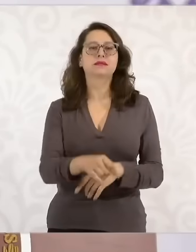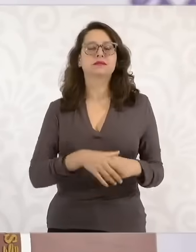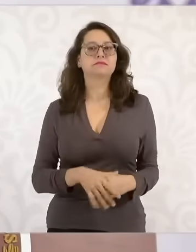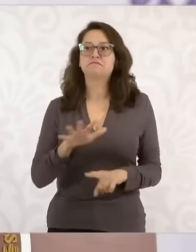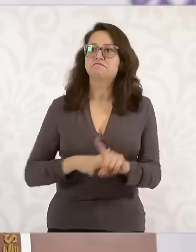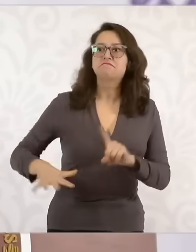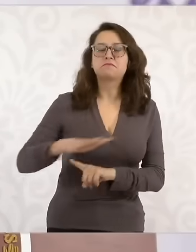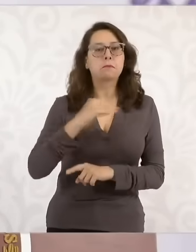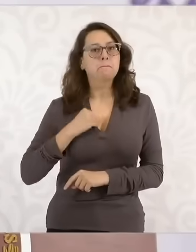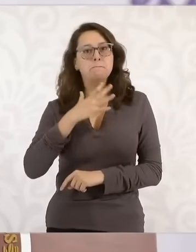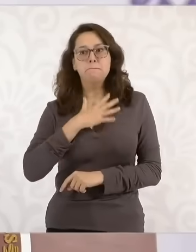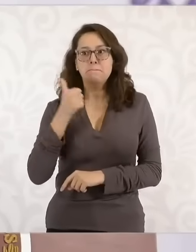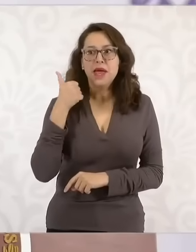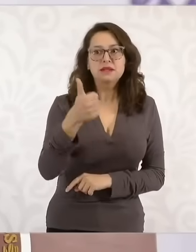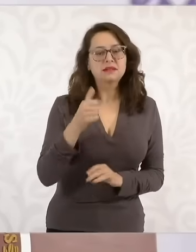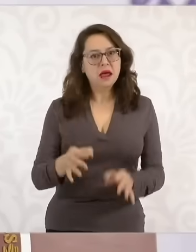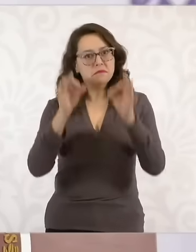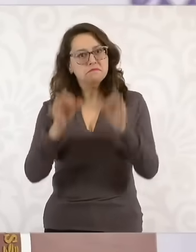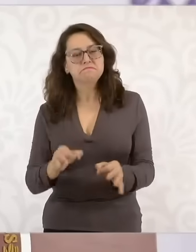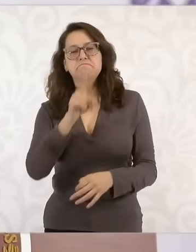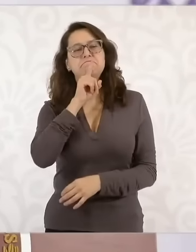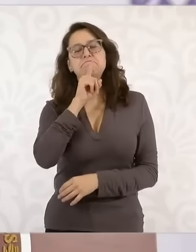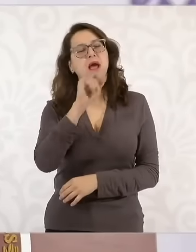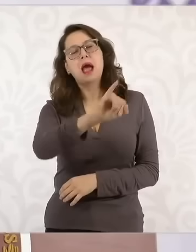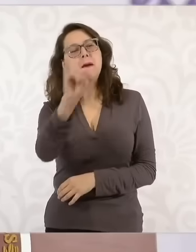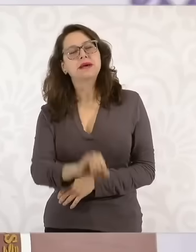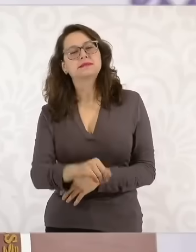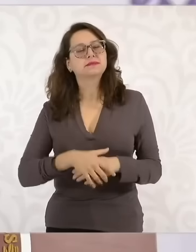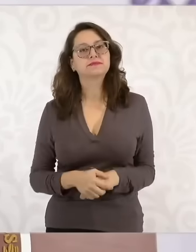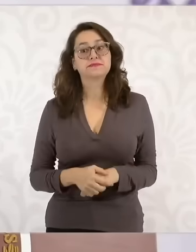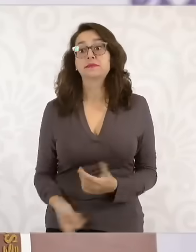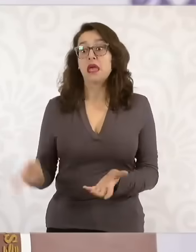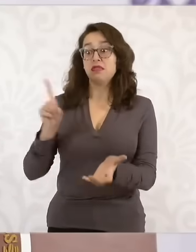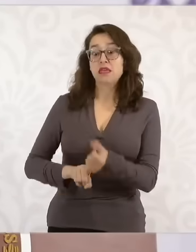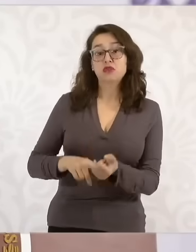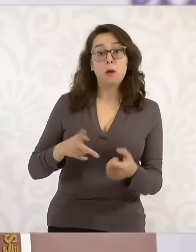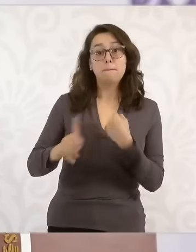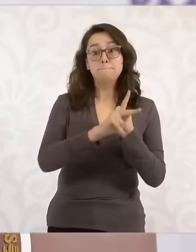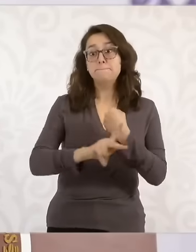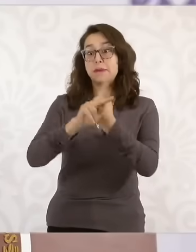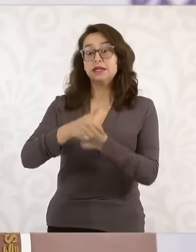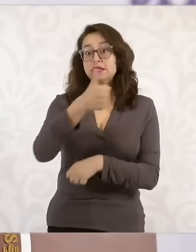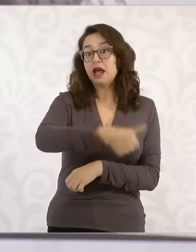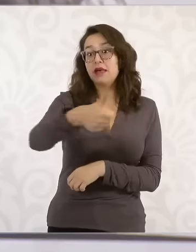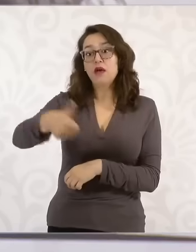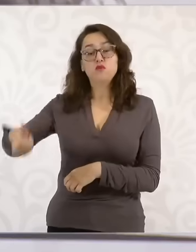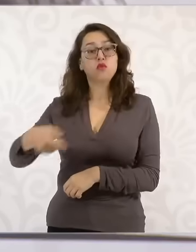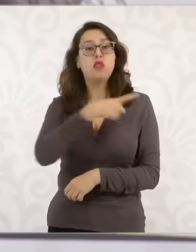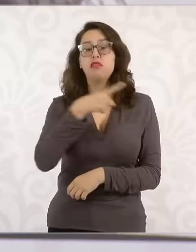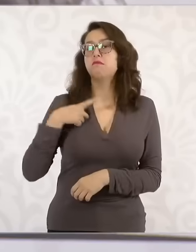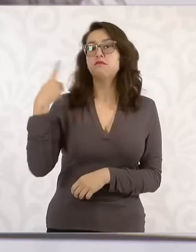tanto aquí como en Washington, a México no se le intimida ni se le somete. La presidenta, Claudia